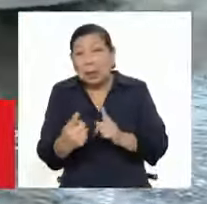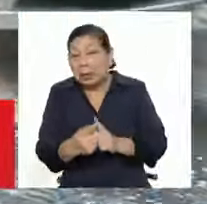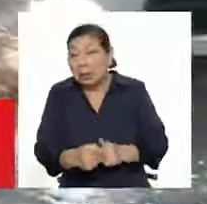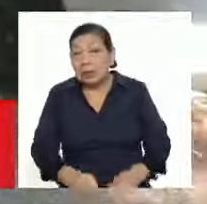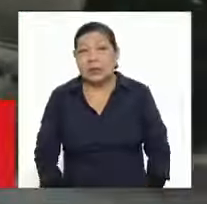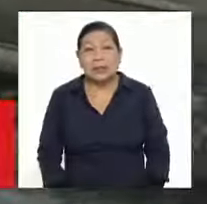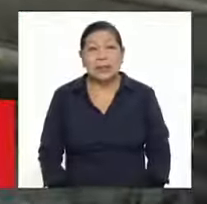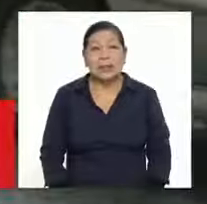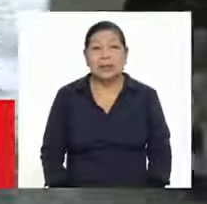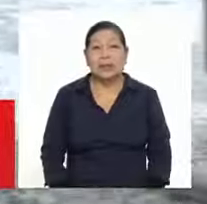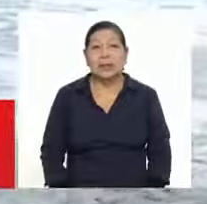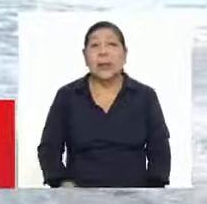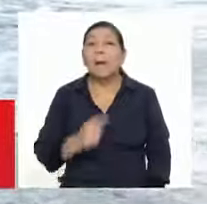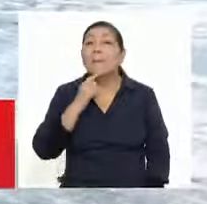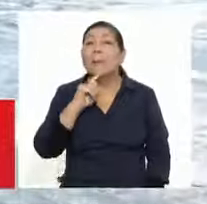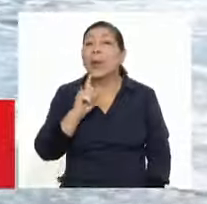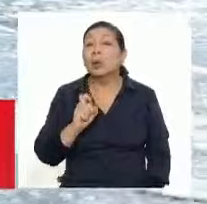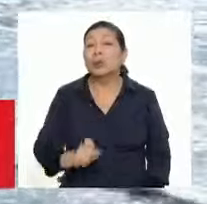punto?